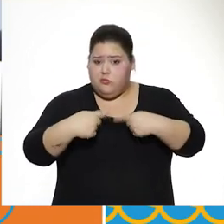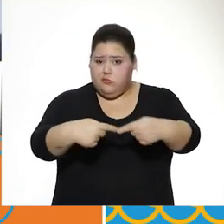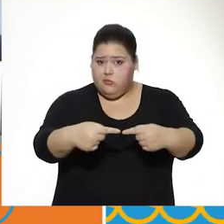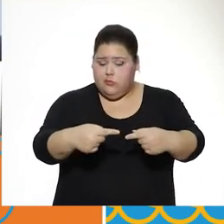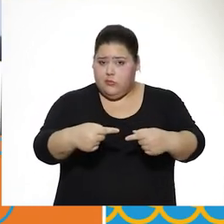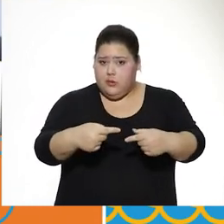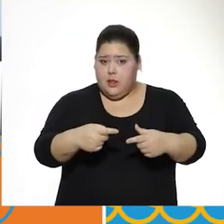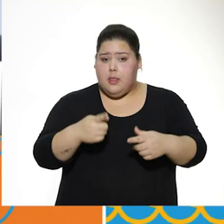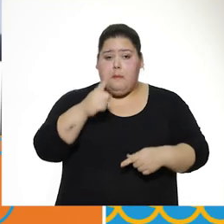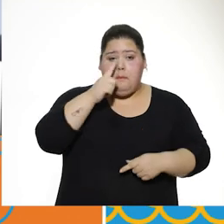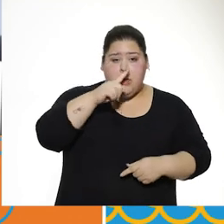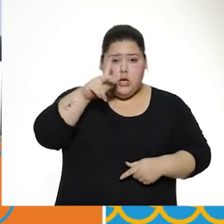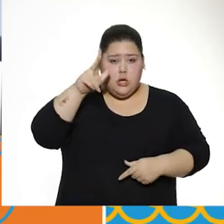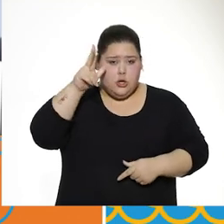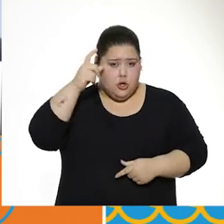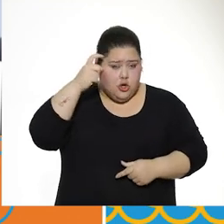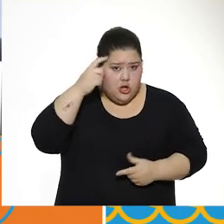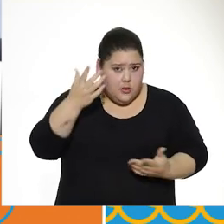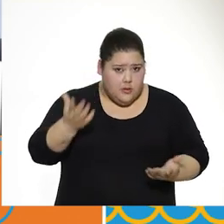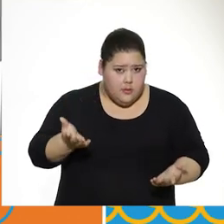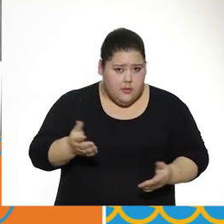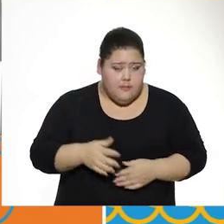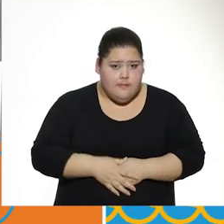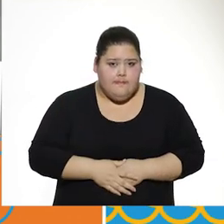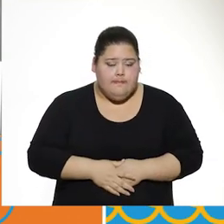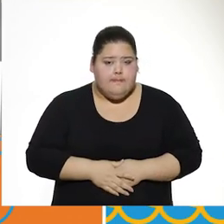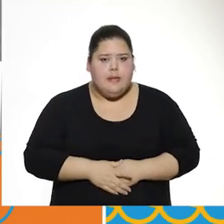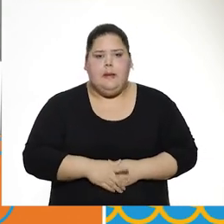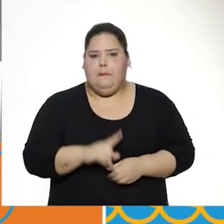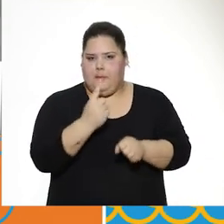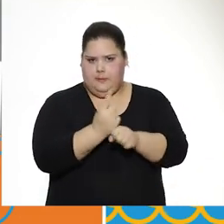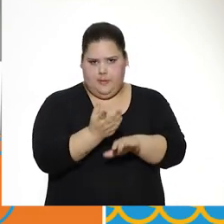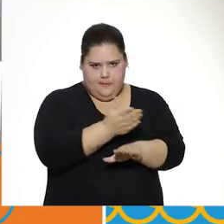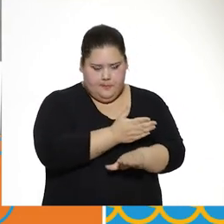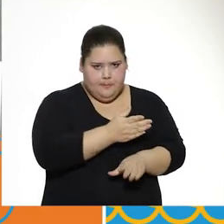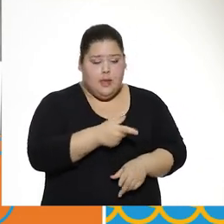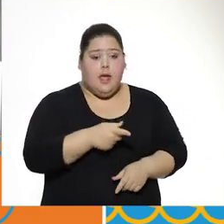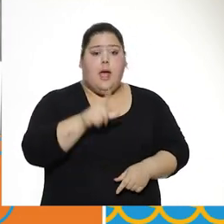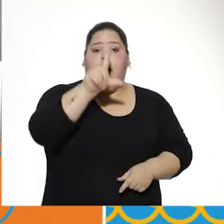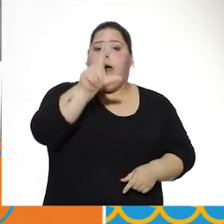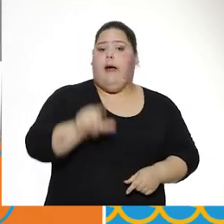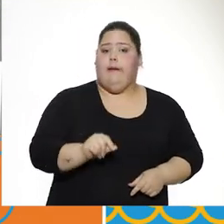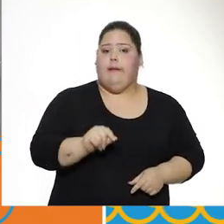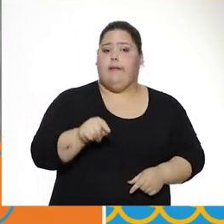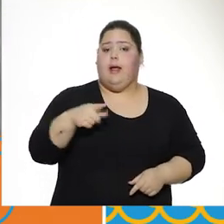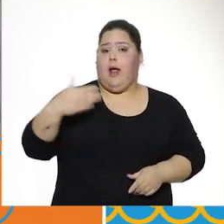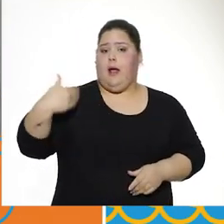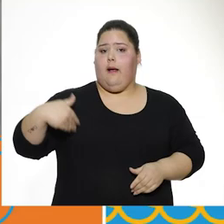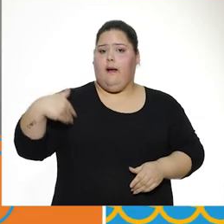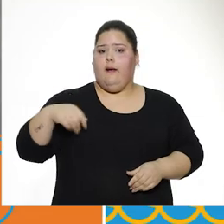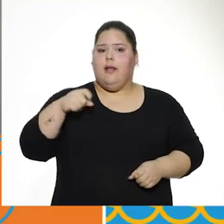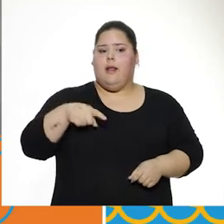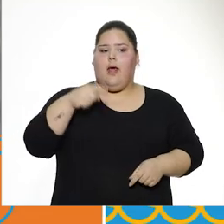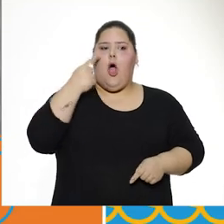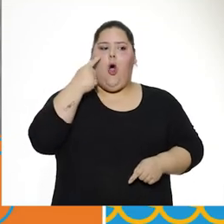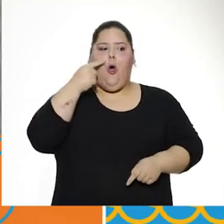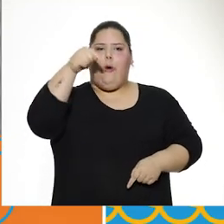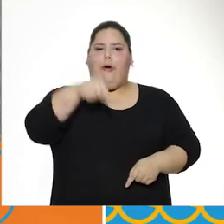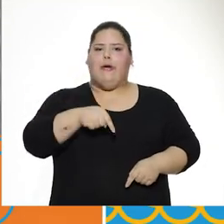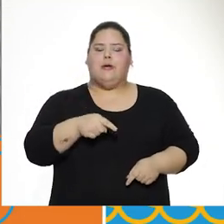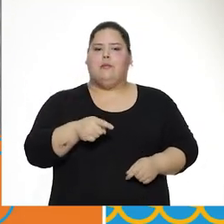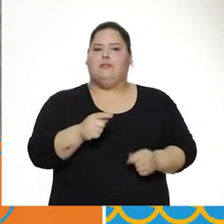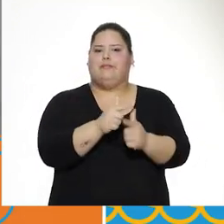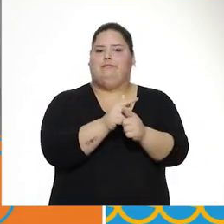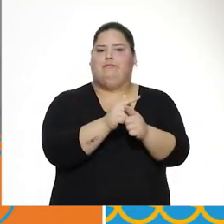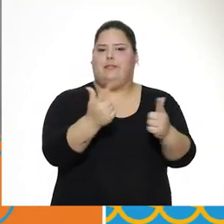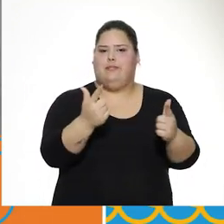de Mayo de 1810. En primer lugar, Argentina, el país como lo conocemos ahora,